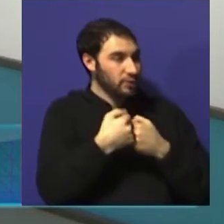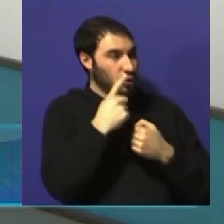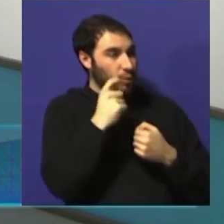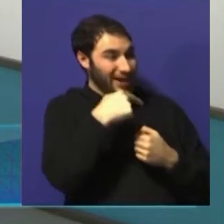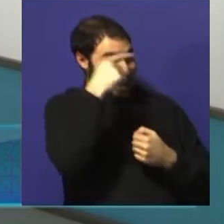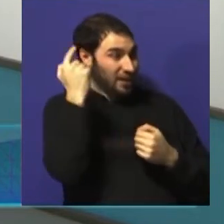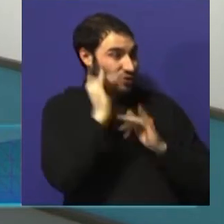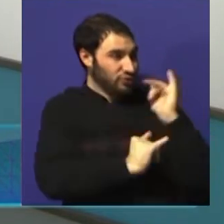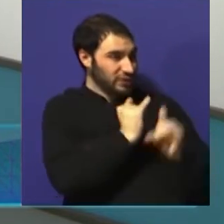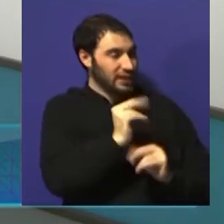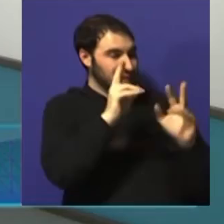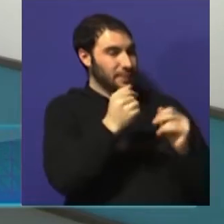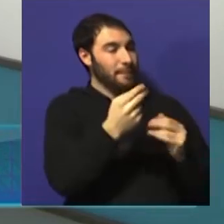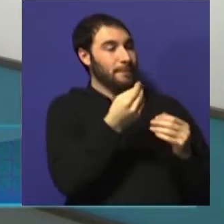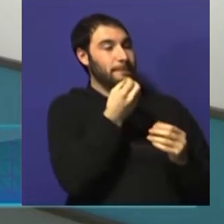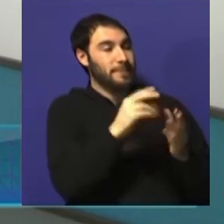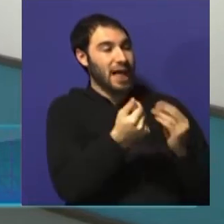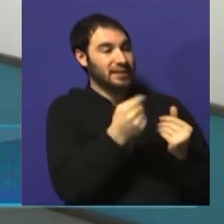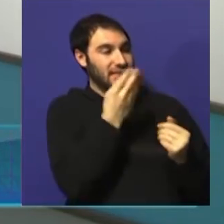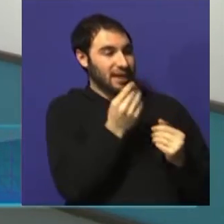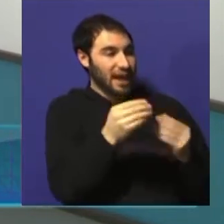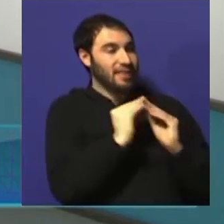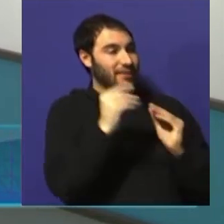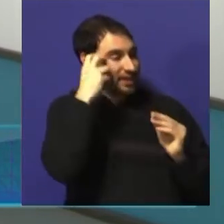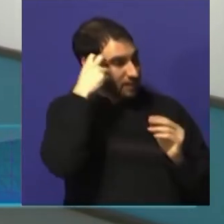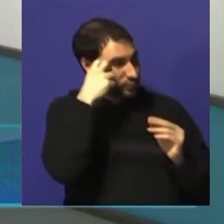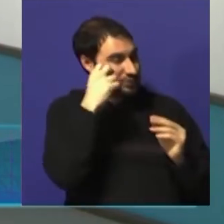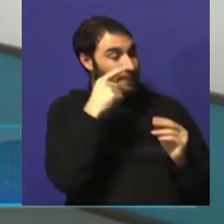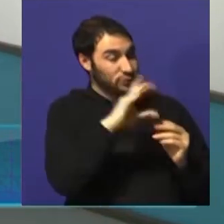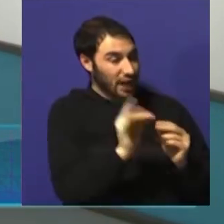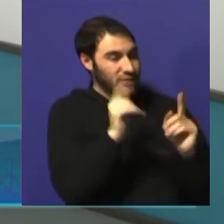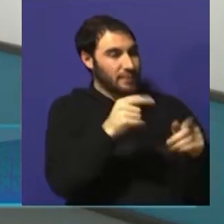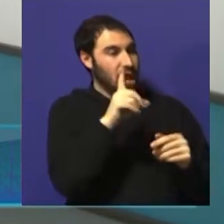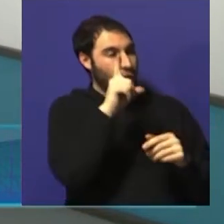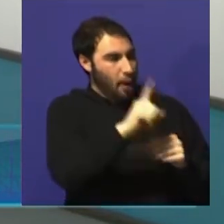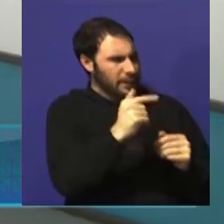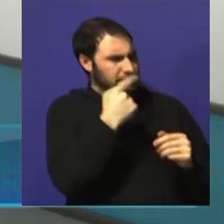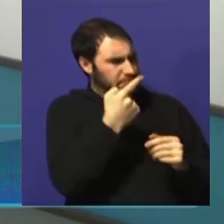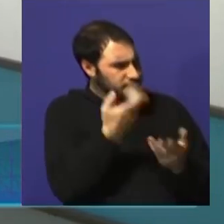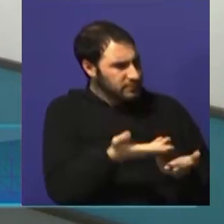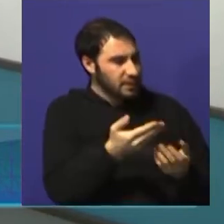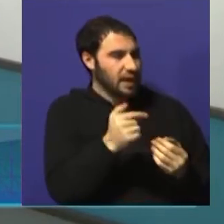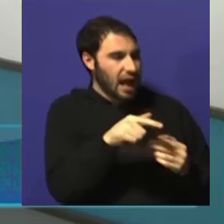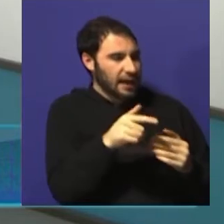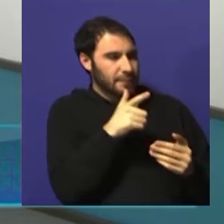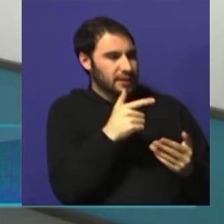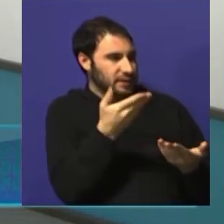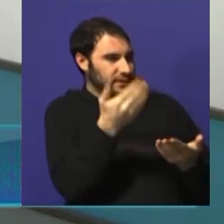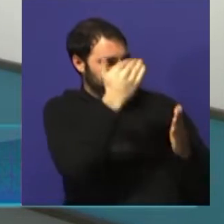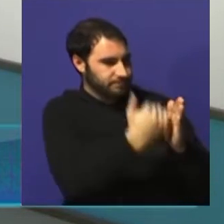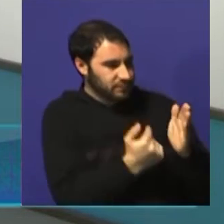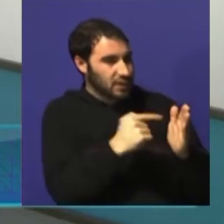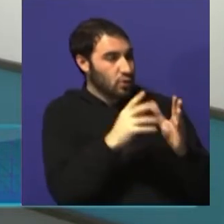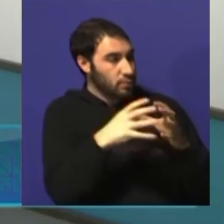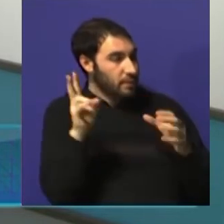recién, ¿no? El tema del blanqueo de capitales, la discusión en diputados y el hecho de López, que llama mucho la atención. Bueno, en donde hay una teoría allí que surge del